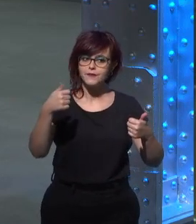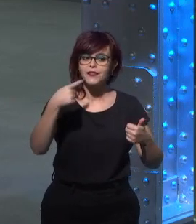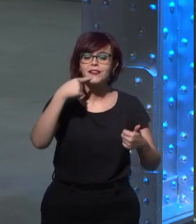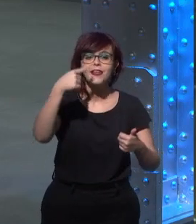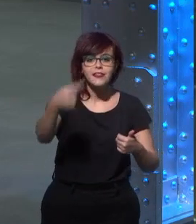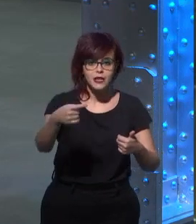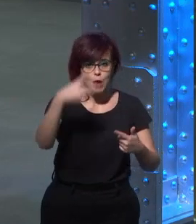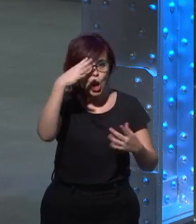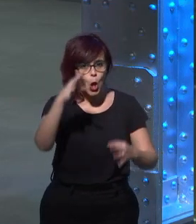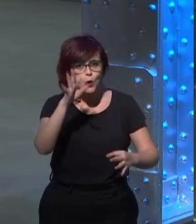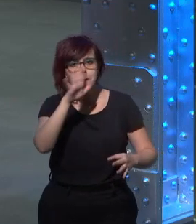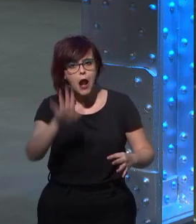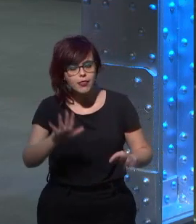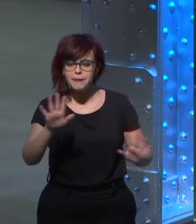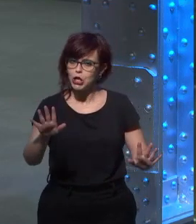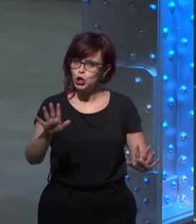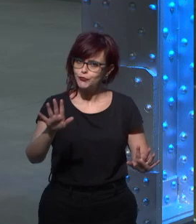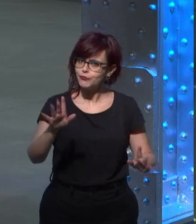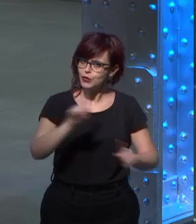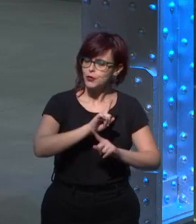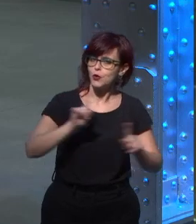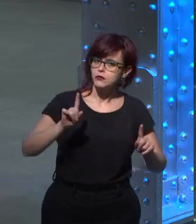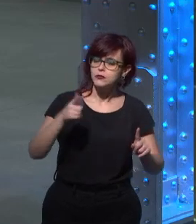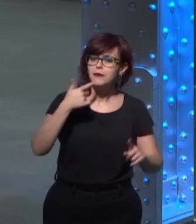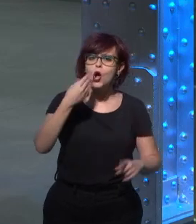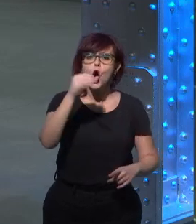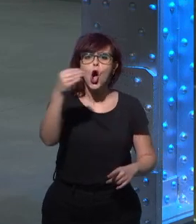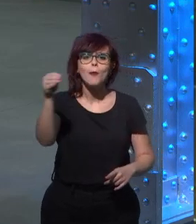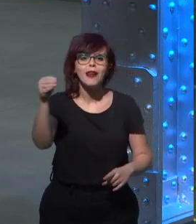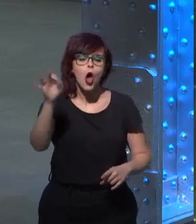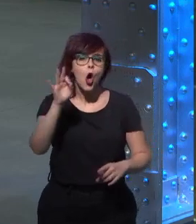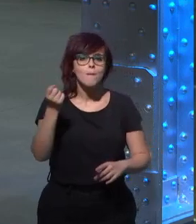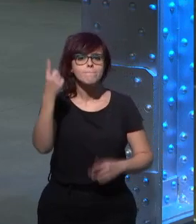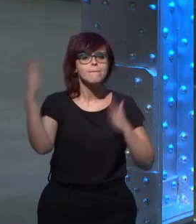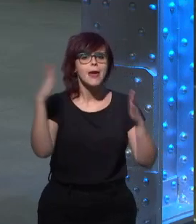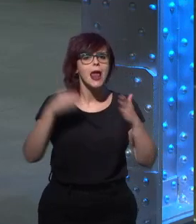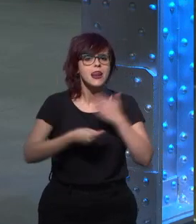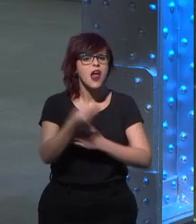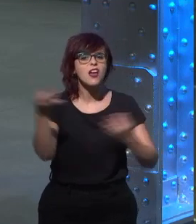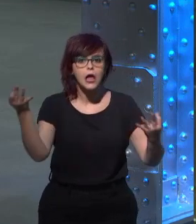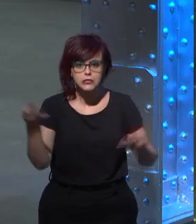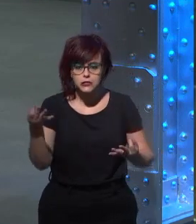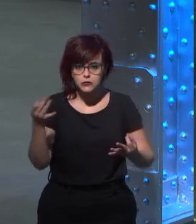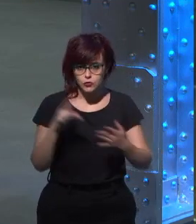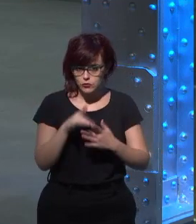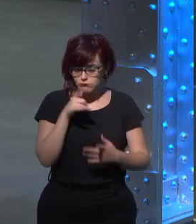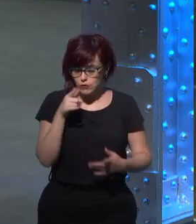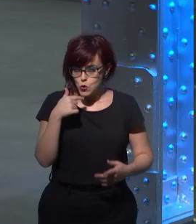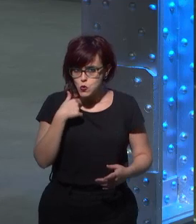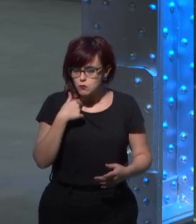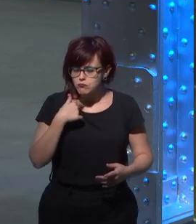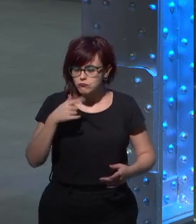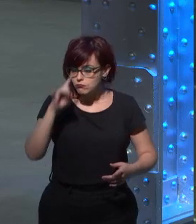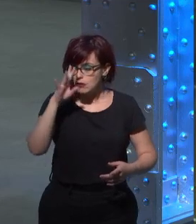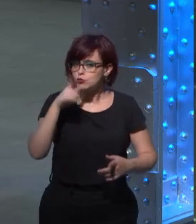diciendo algo que puede ser obvio, pero no lo es tanto. Y es, ¿qué es un joven? ¿O qué es un millennial? Lo digo porque a mí me lo preguntan más